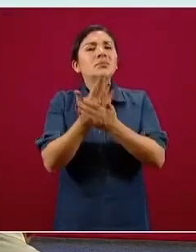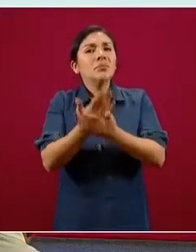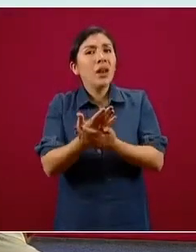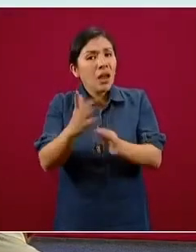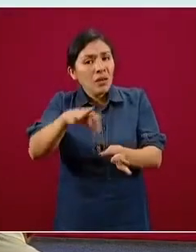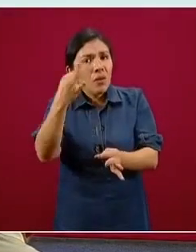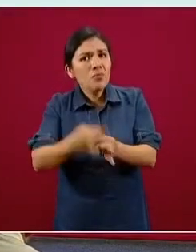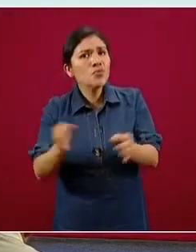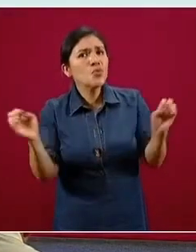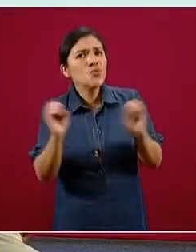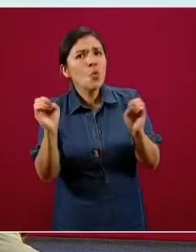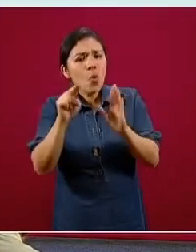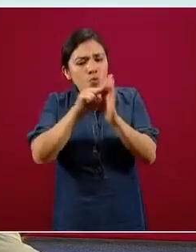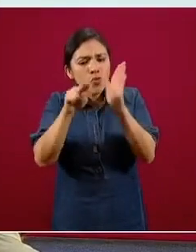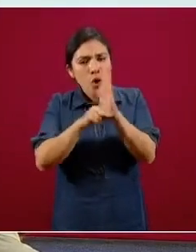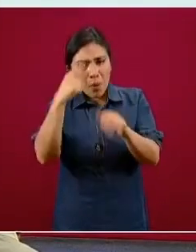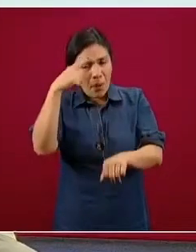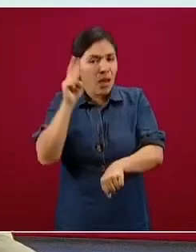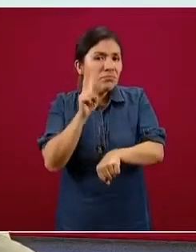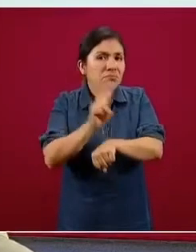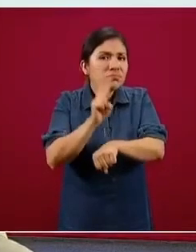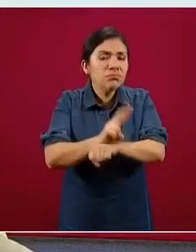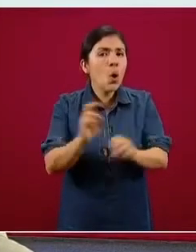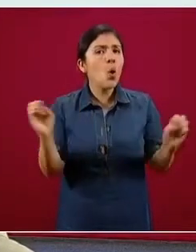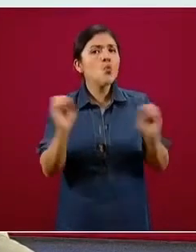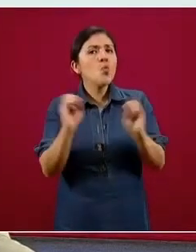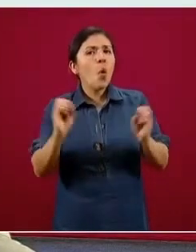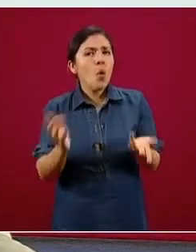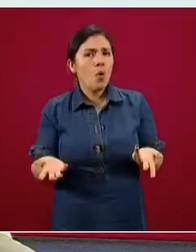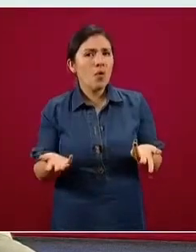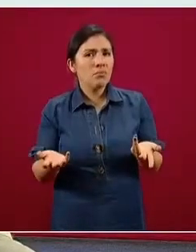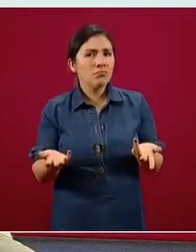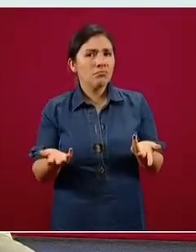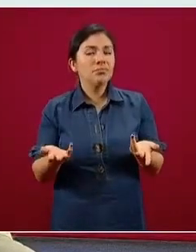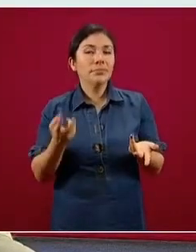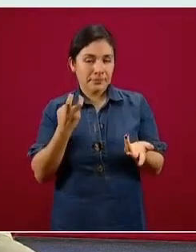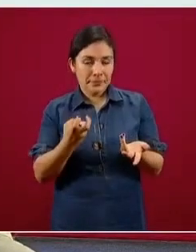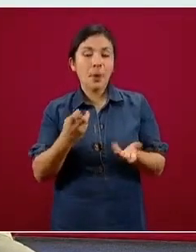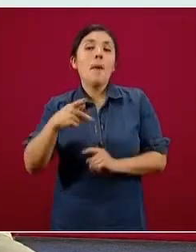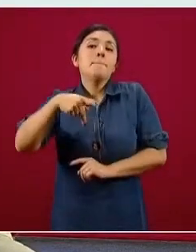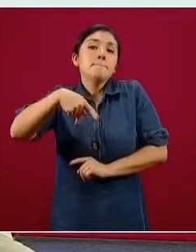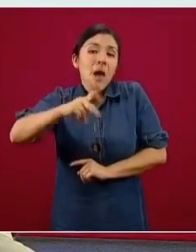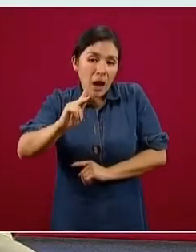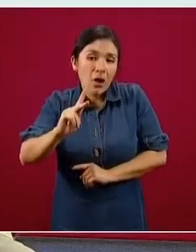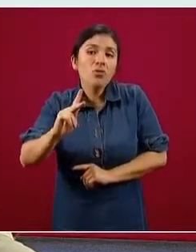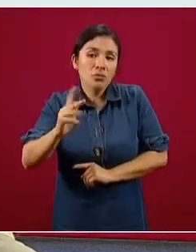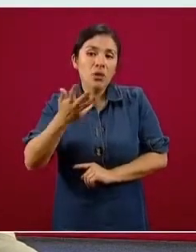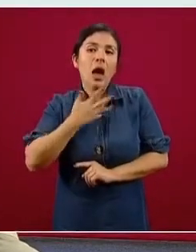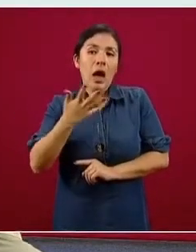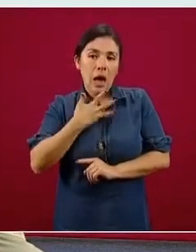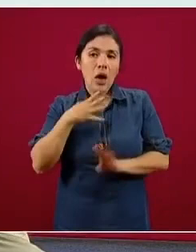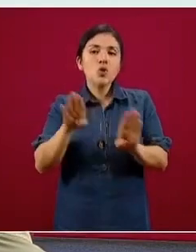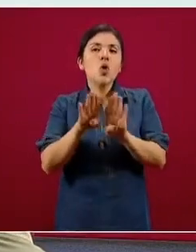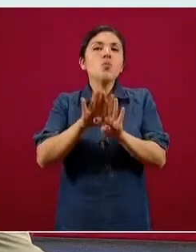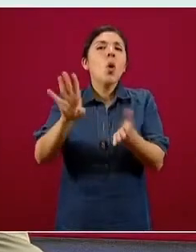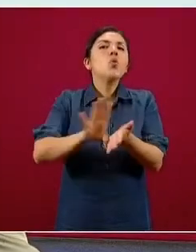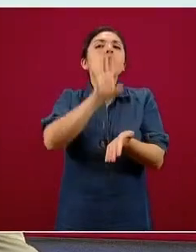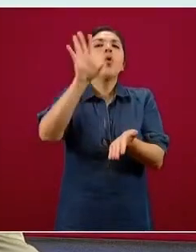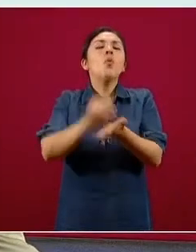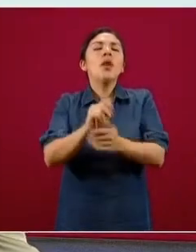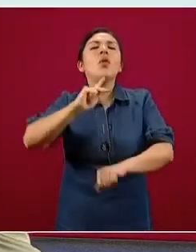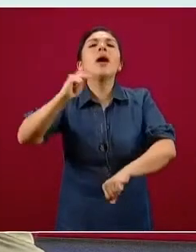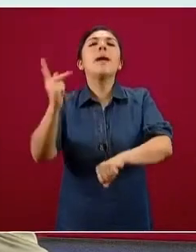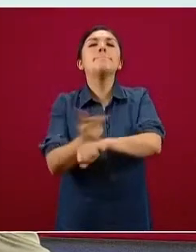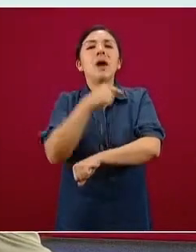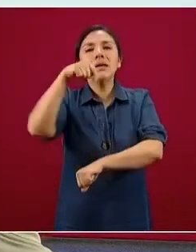cumplimiento de las normas de vigilancia epidemiológica no adecuado. Pero tenemos la representación general de lo